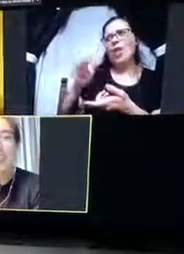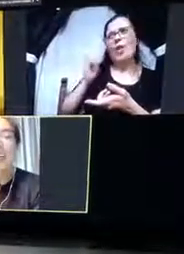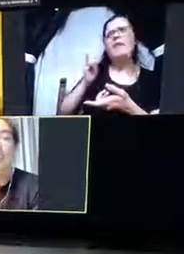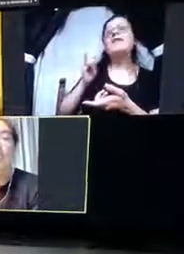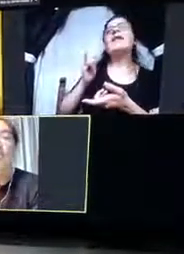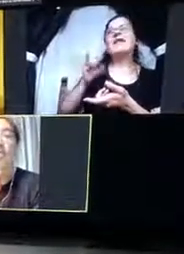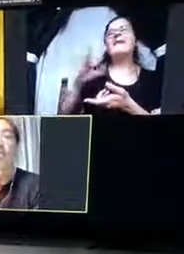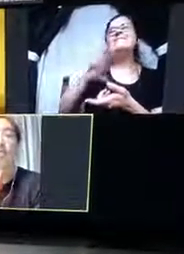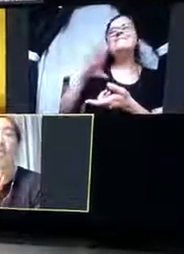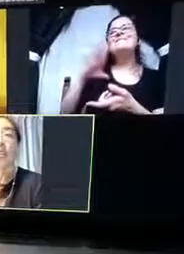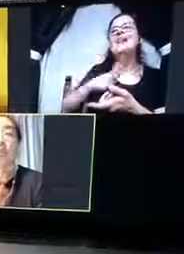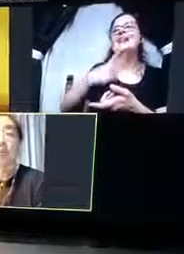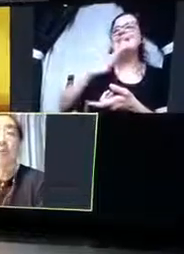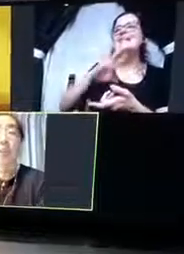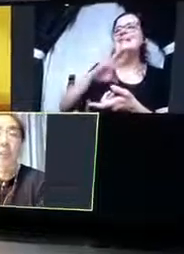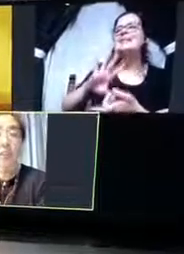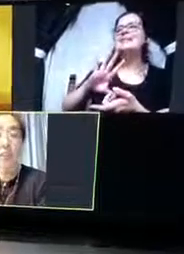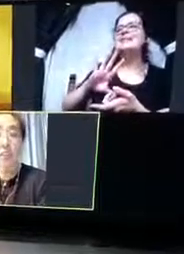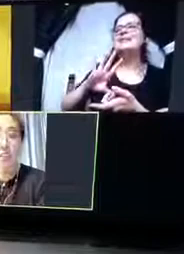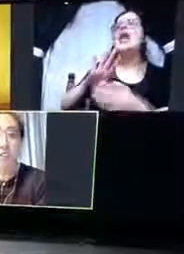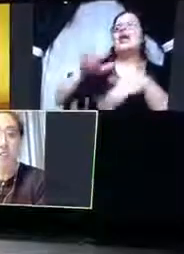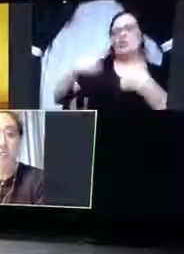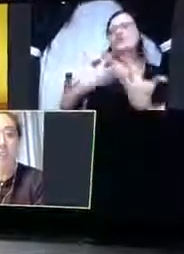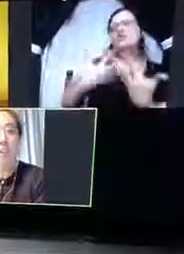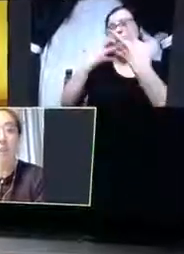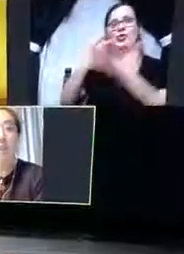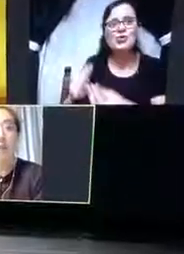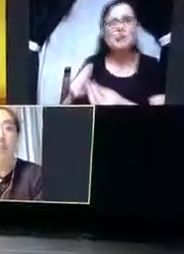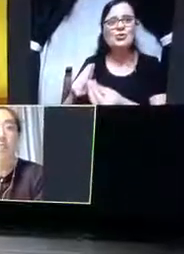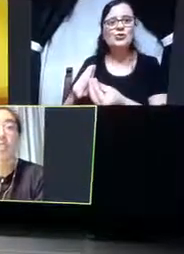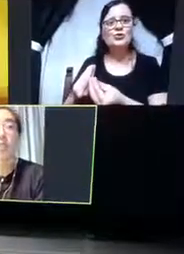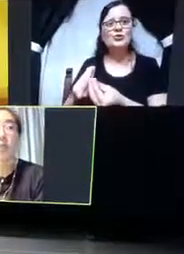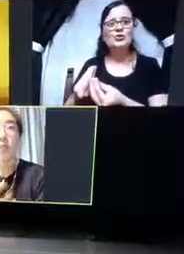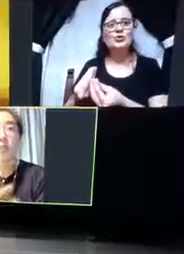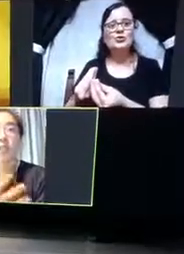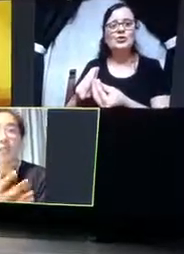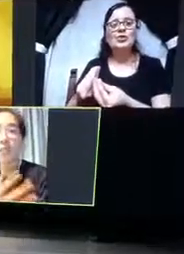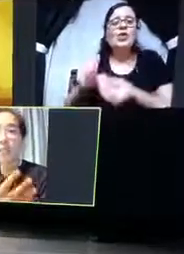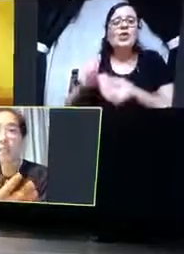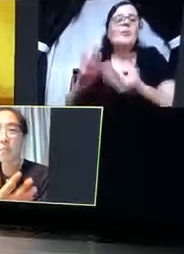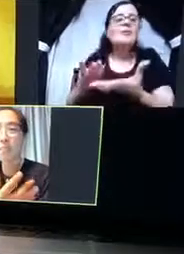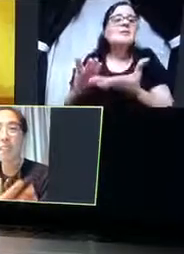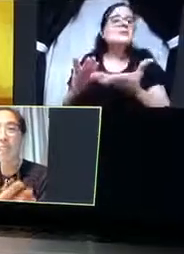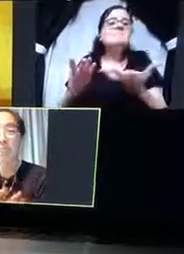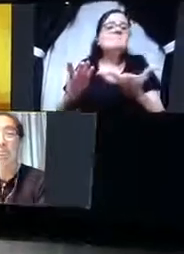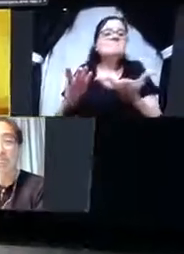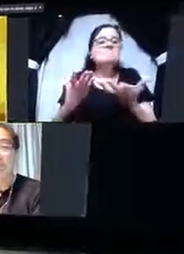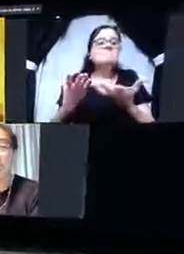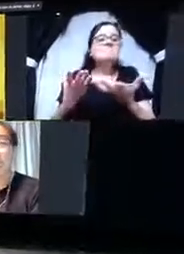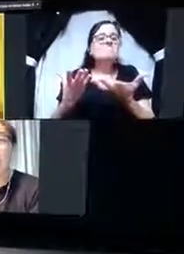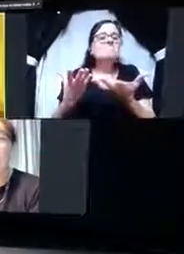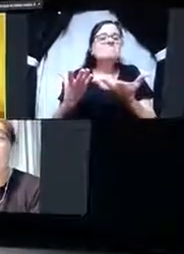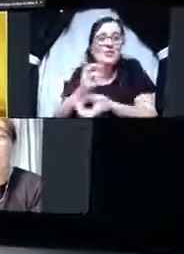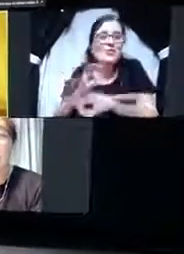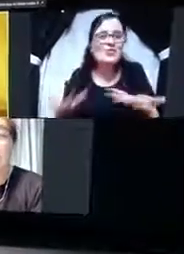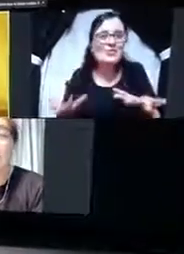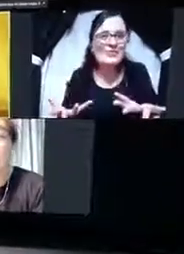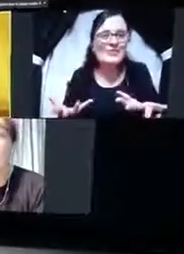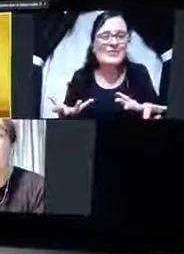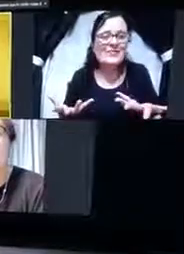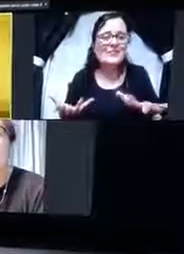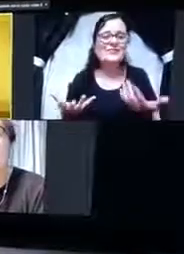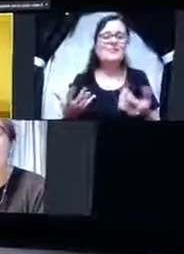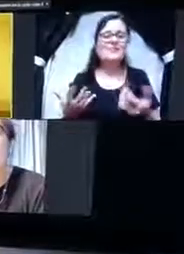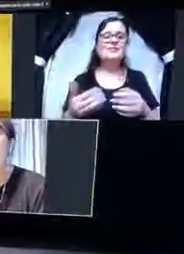comprendiendo, asociando, cuando veo esta relación, ¿no? Ahí, porque si no, sus conversaciones siempre se terminan siendo aisladas. Así que